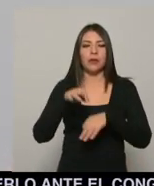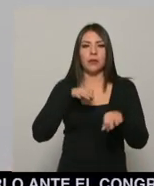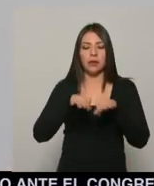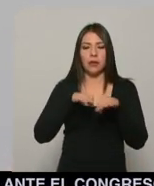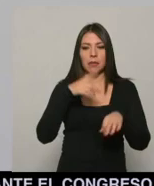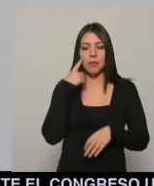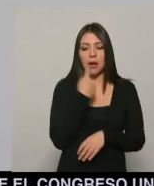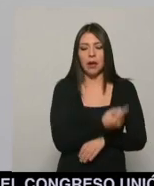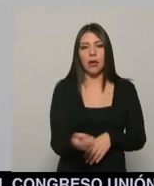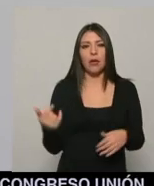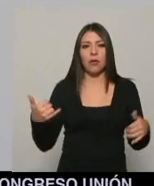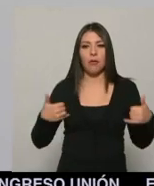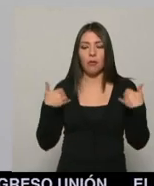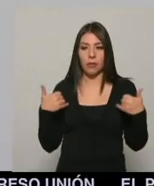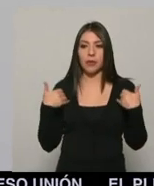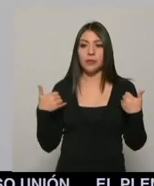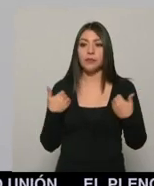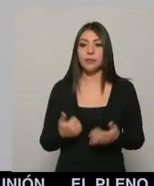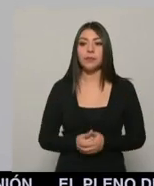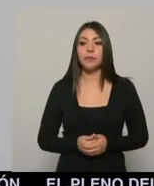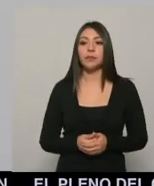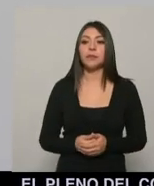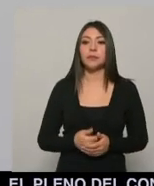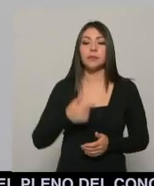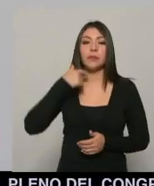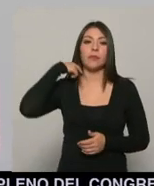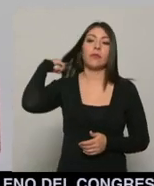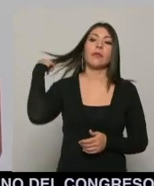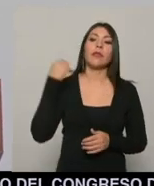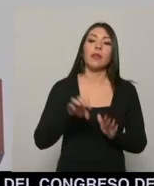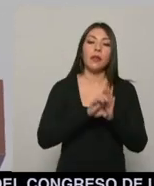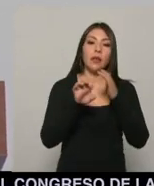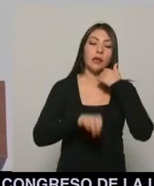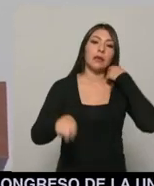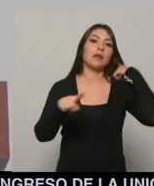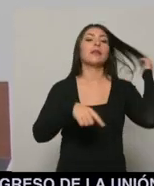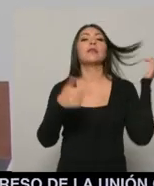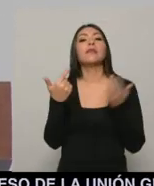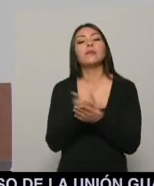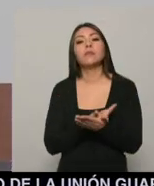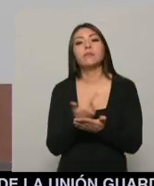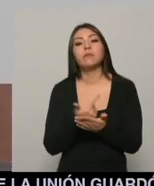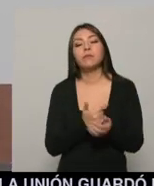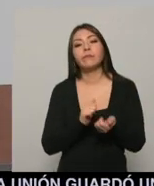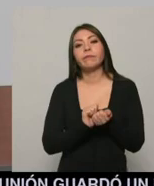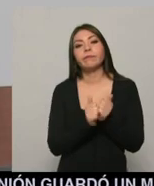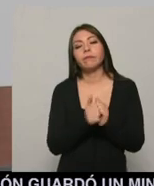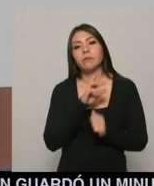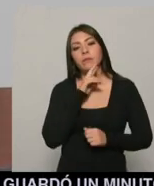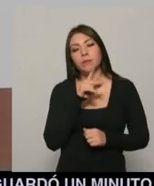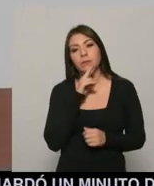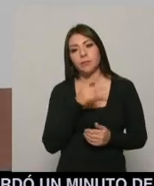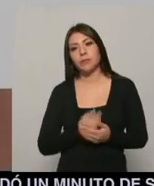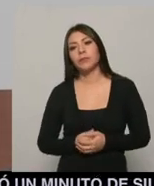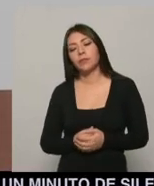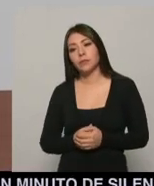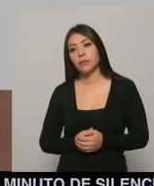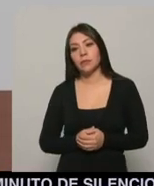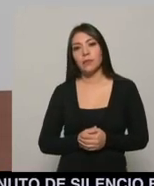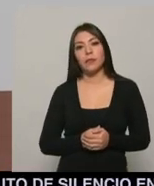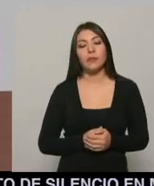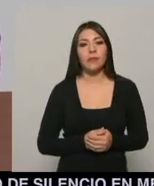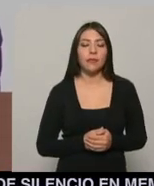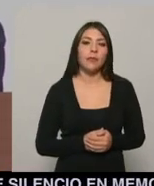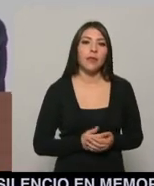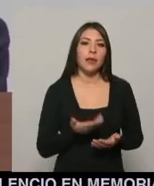para los jóvenes. Entonces, si los contamos, hacemos unas cuentas mejores. Y por otro lado, en